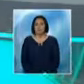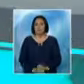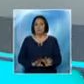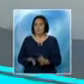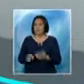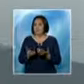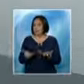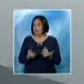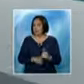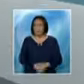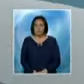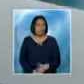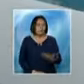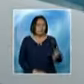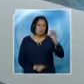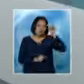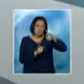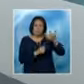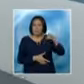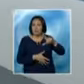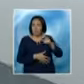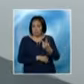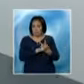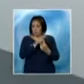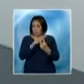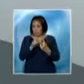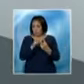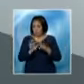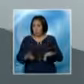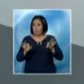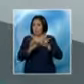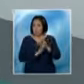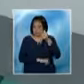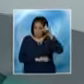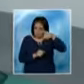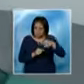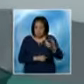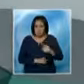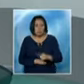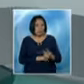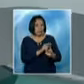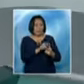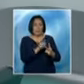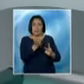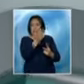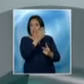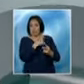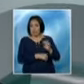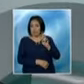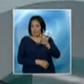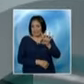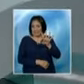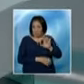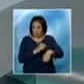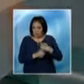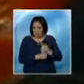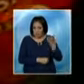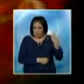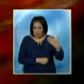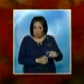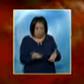Bien, y hoy tenemos como efemérides latinas dos sucesos muy importantes que recordar. Así es, hace 25 años, vamos a